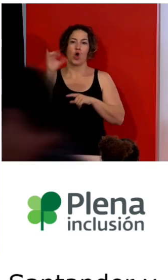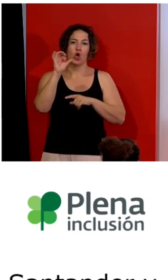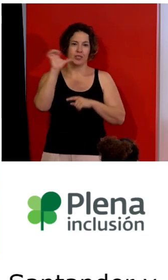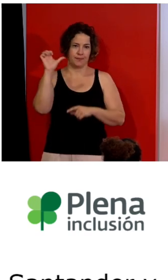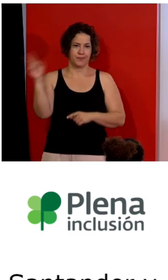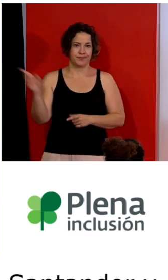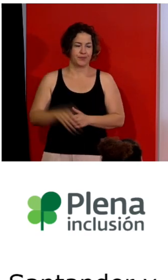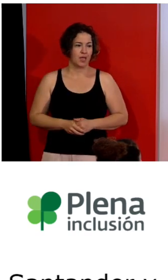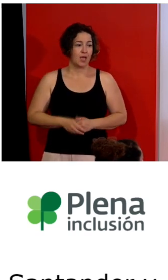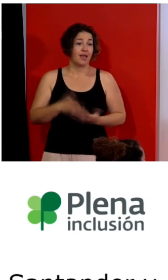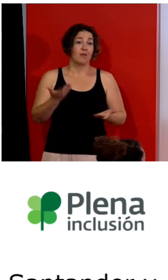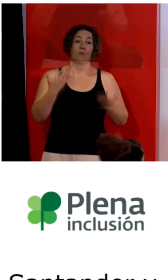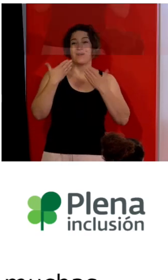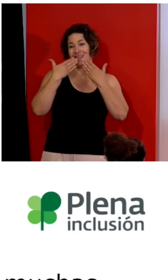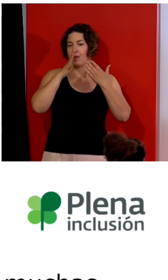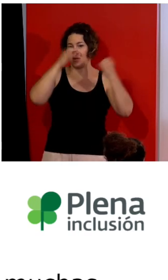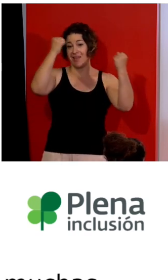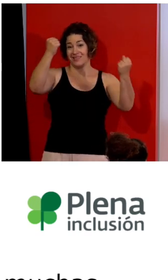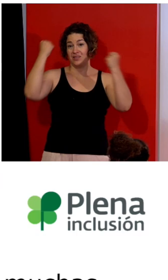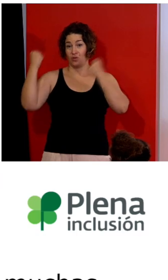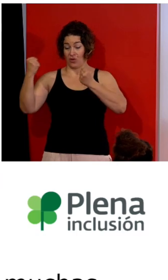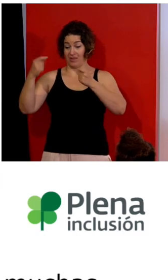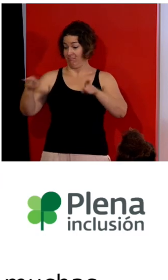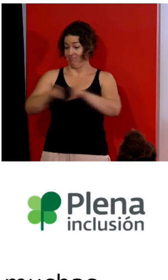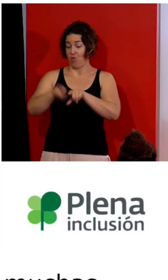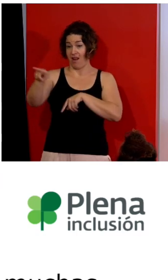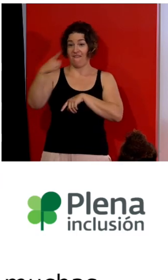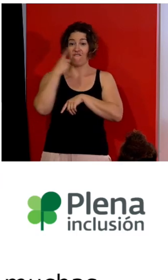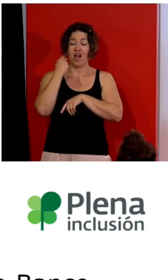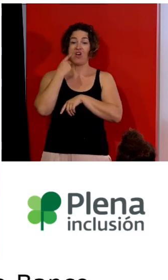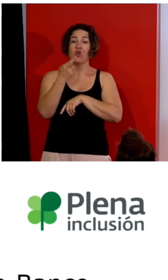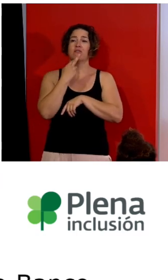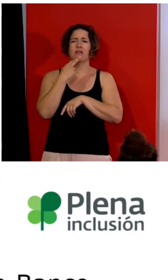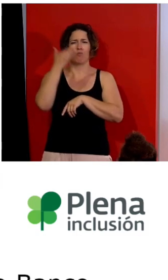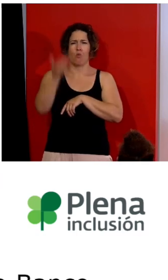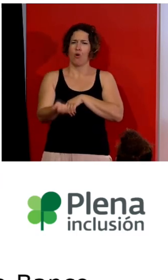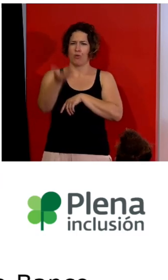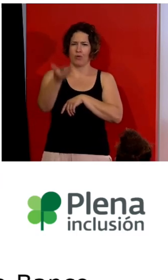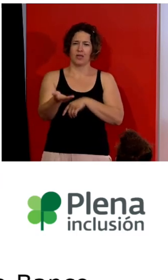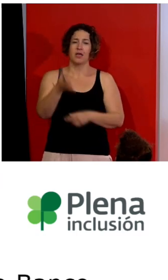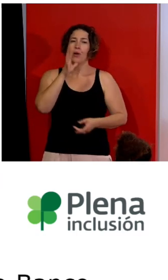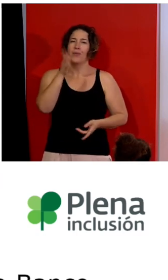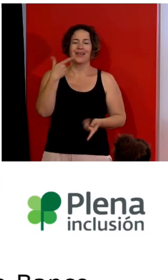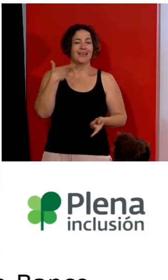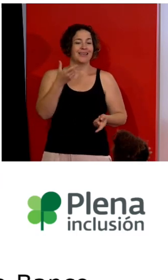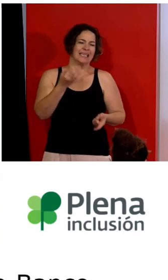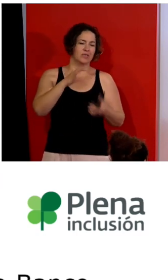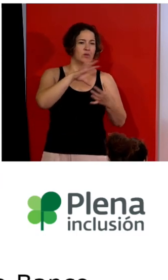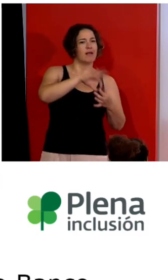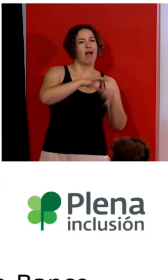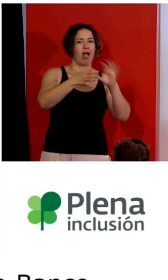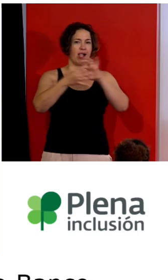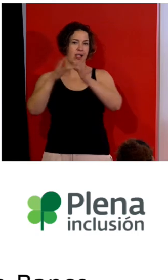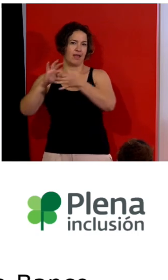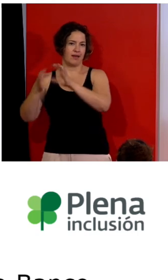gracias, porque realmente instituciones como Banco Santander son importantes, porque realmente es una cadena de los